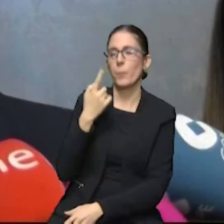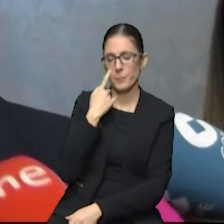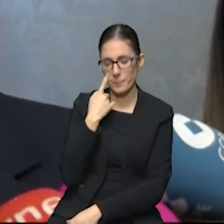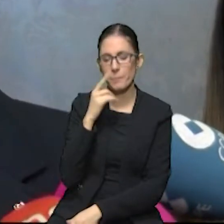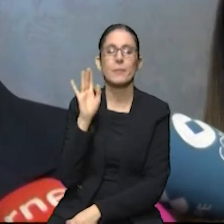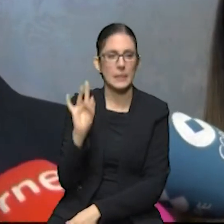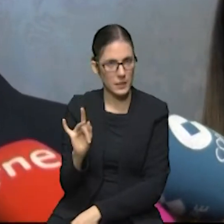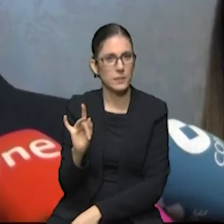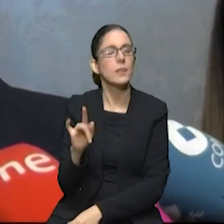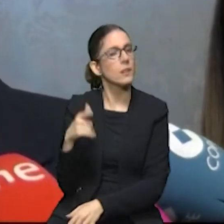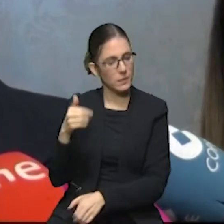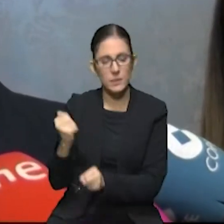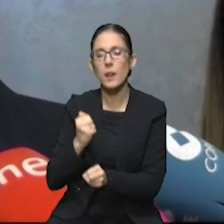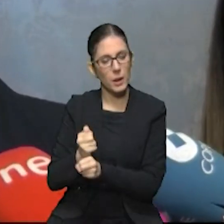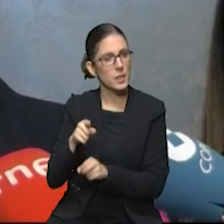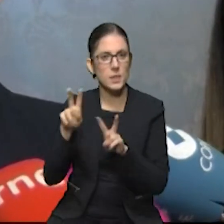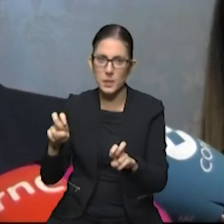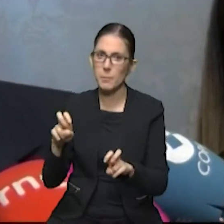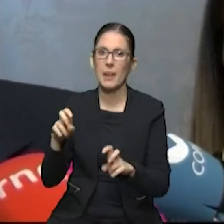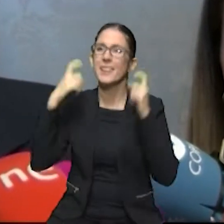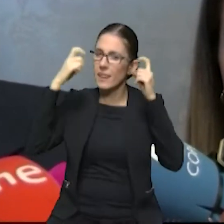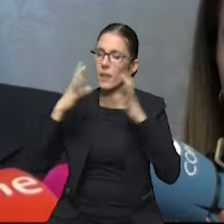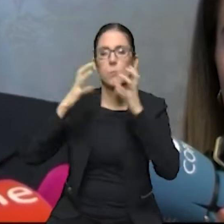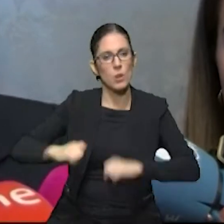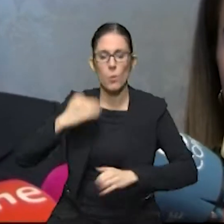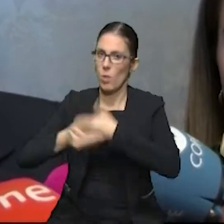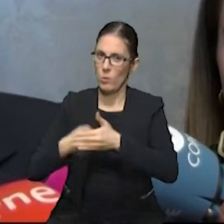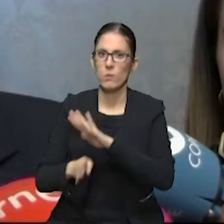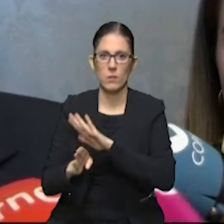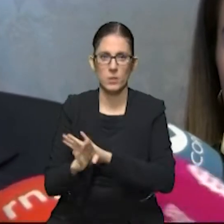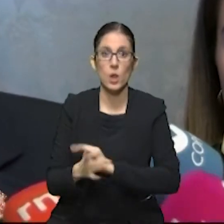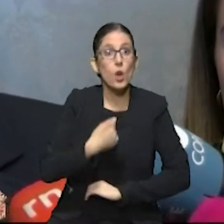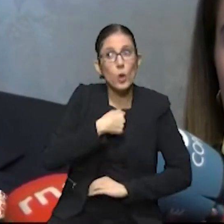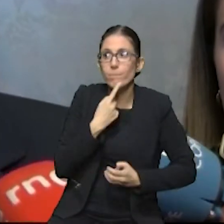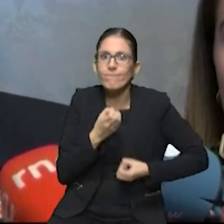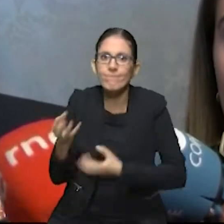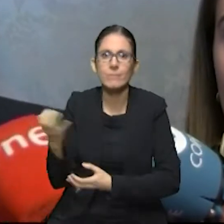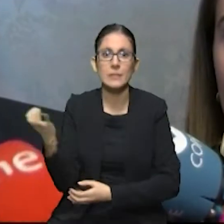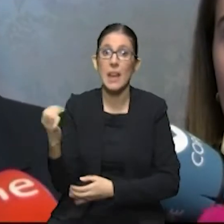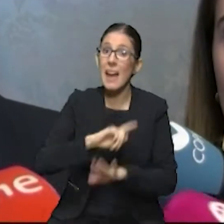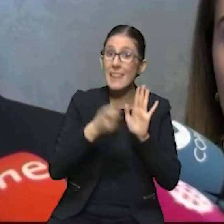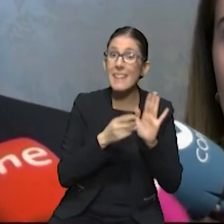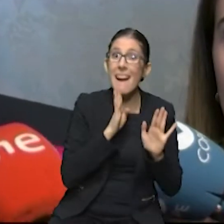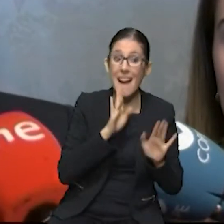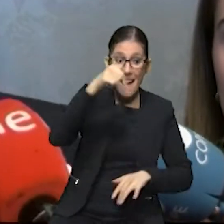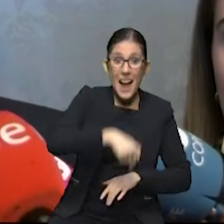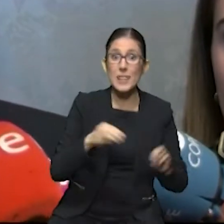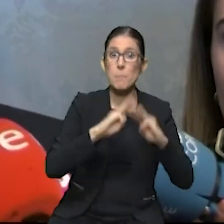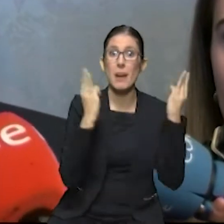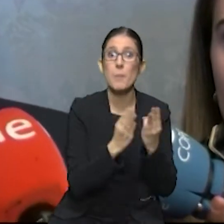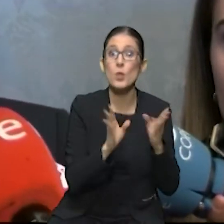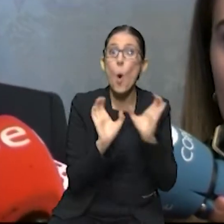lo seguiremos trabajando y intentaremos esa vía de acuerdo. Yo lo que le transmití es que esa ley fue aprobada por unanimidad de los grupos